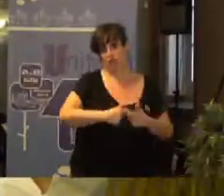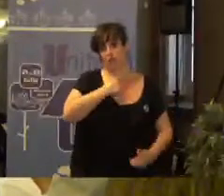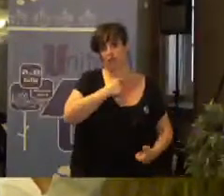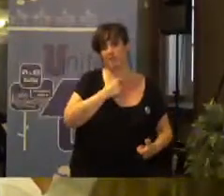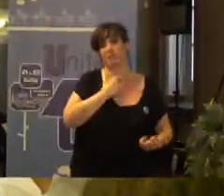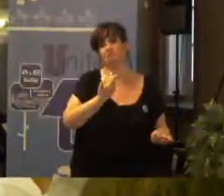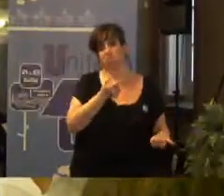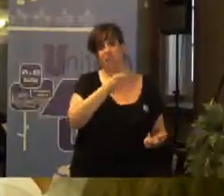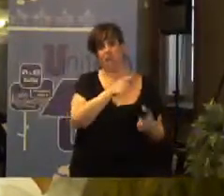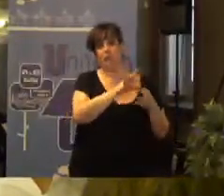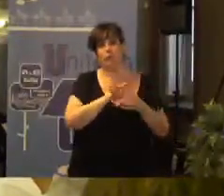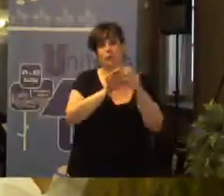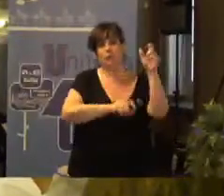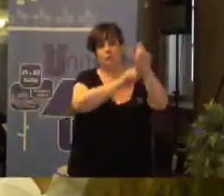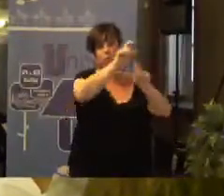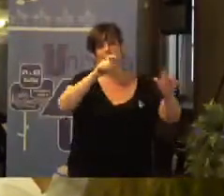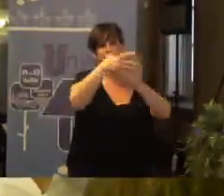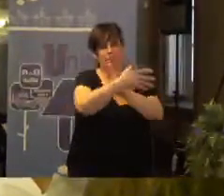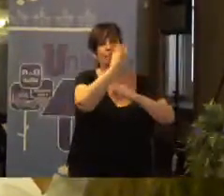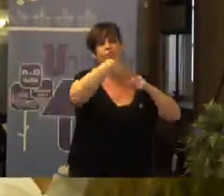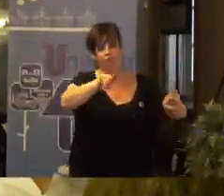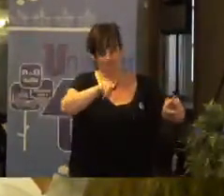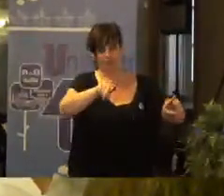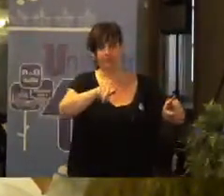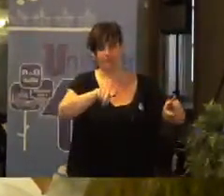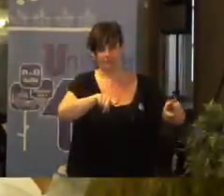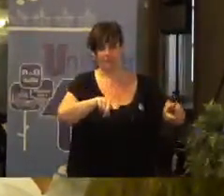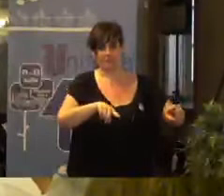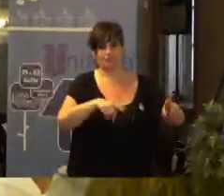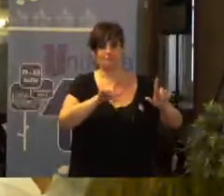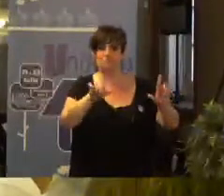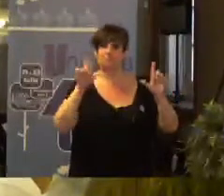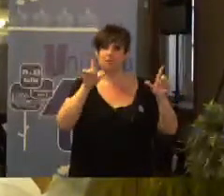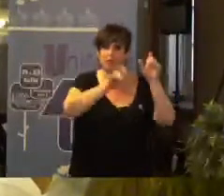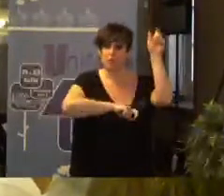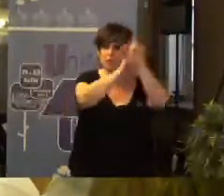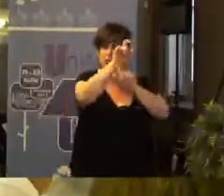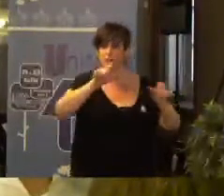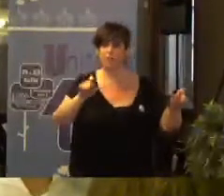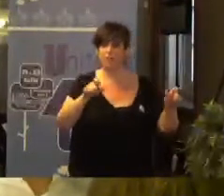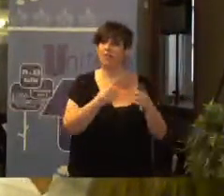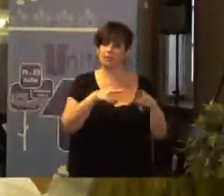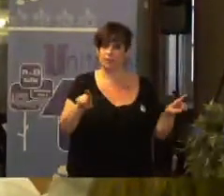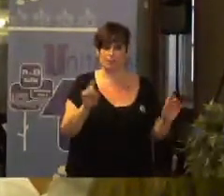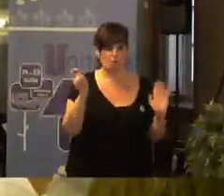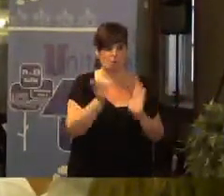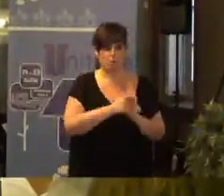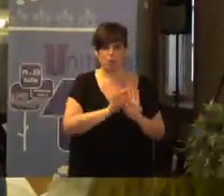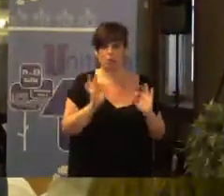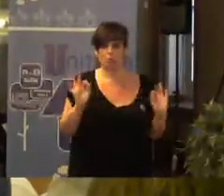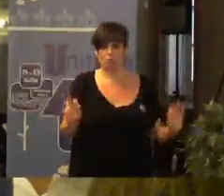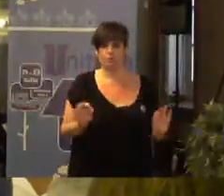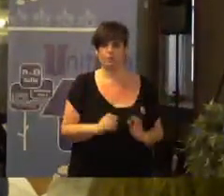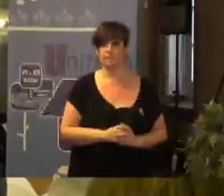cousa. Significa que é o protagonismo da ciudadanía sobre o protagonismo dos partidos e dos cadros de partidos. Punto. Esta é a cuestión.